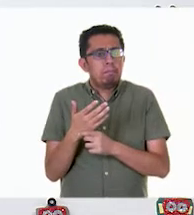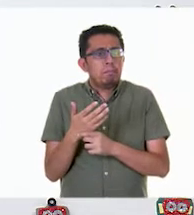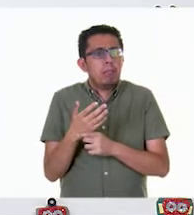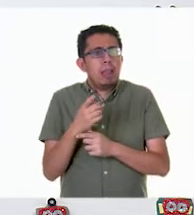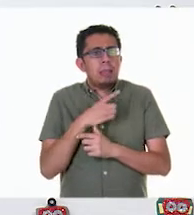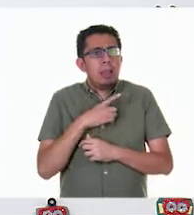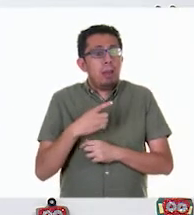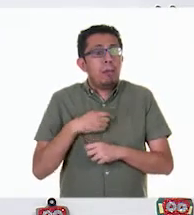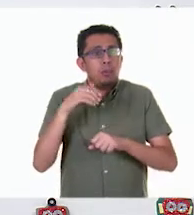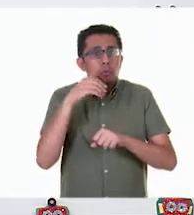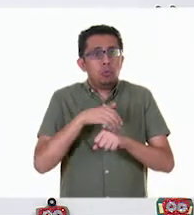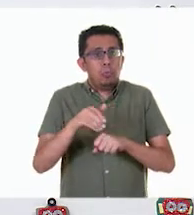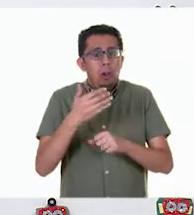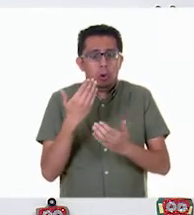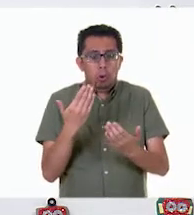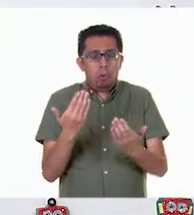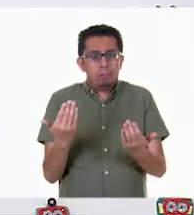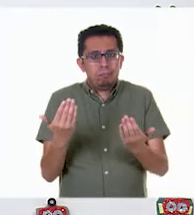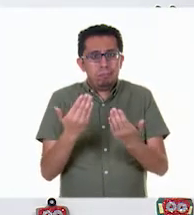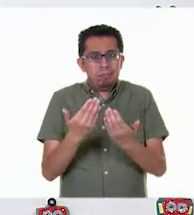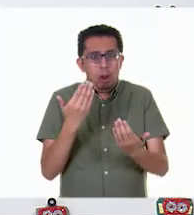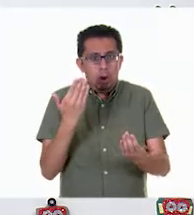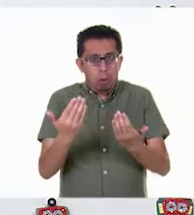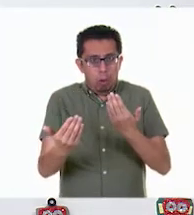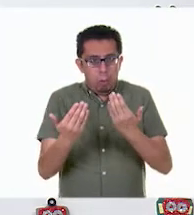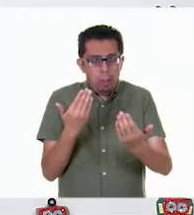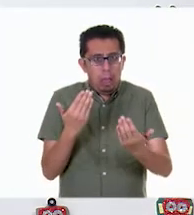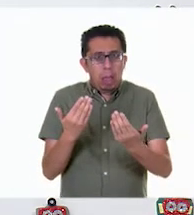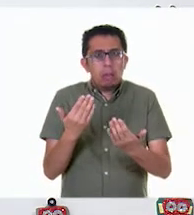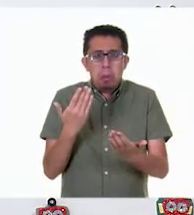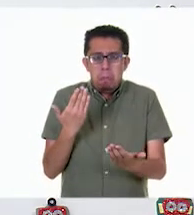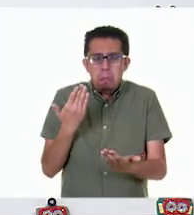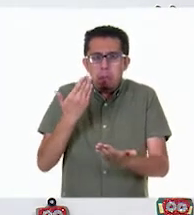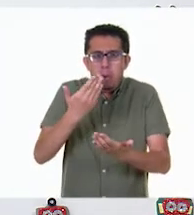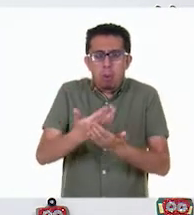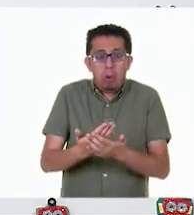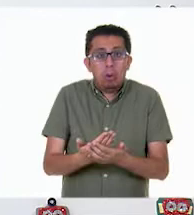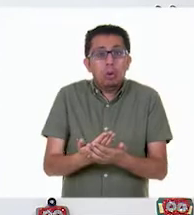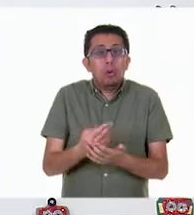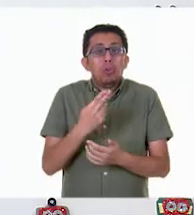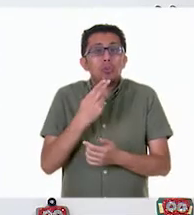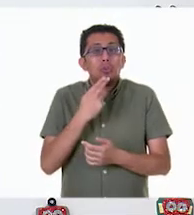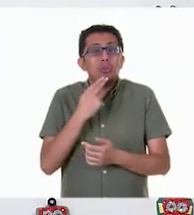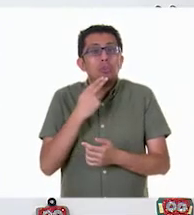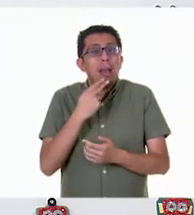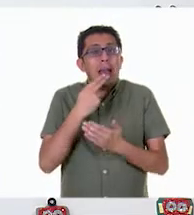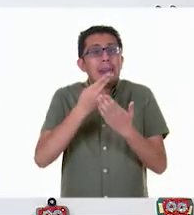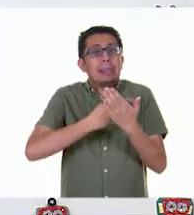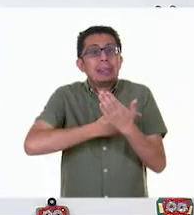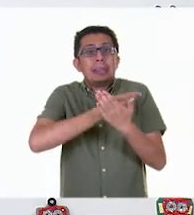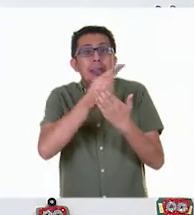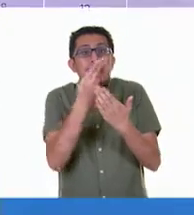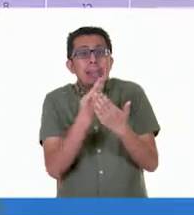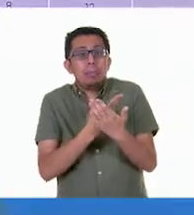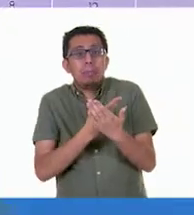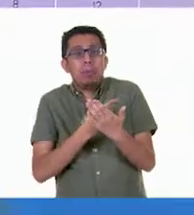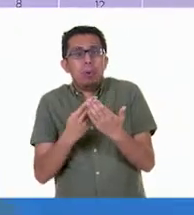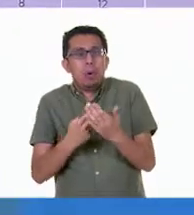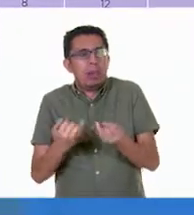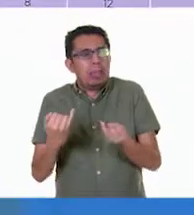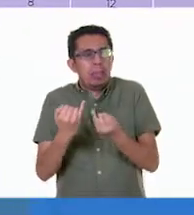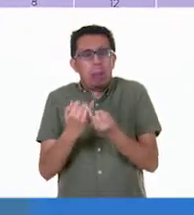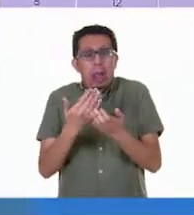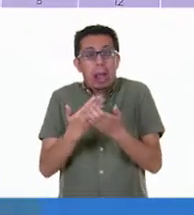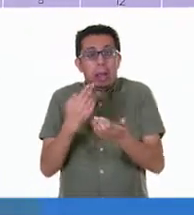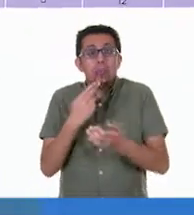comparemos cantidades. Les propongo que utilicemos la forma gráfica que hace un momento vimos